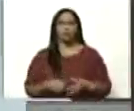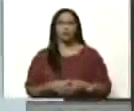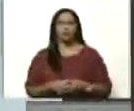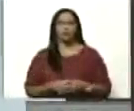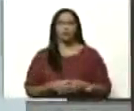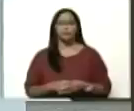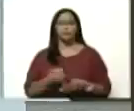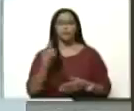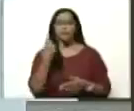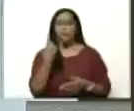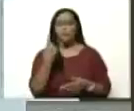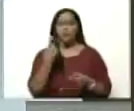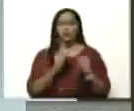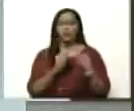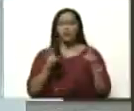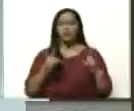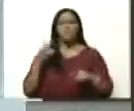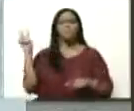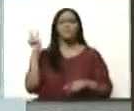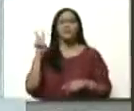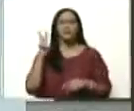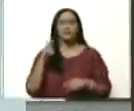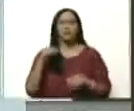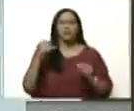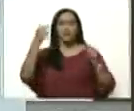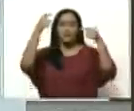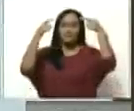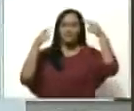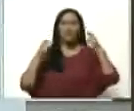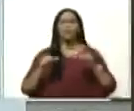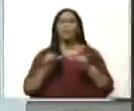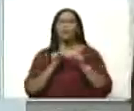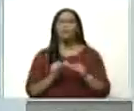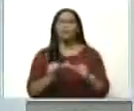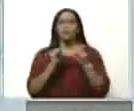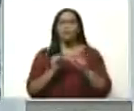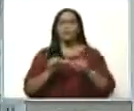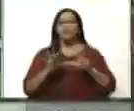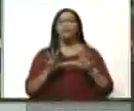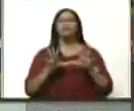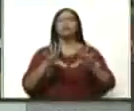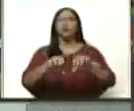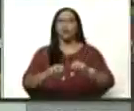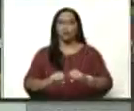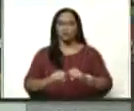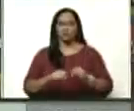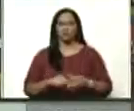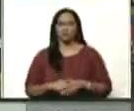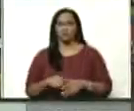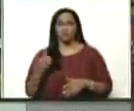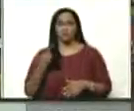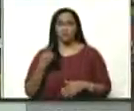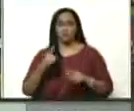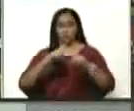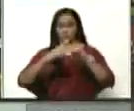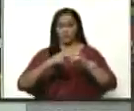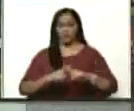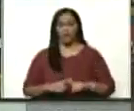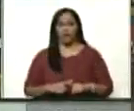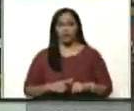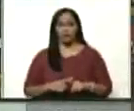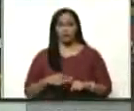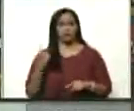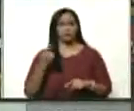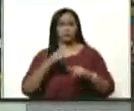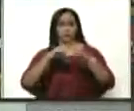Única excepción, Venezuela. El chavismo resiste y se consolida. Solo para el análisis, ¿no?